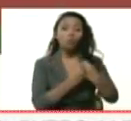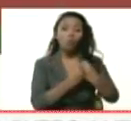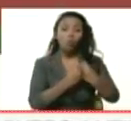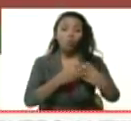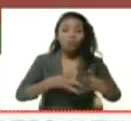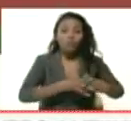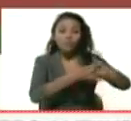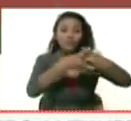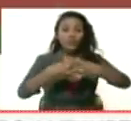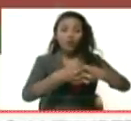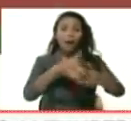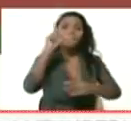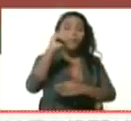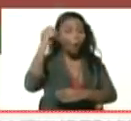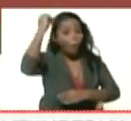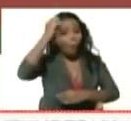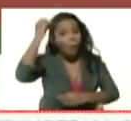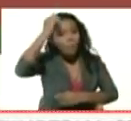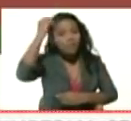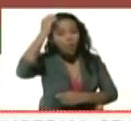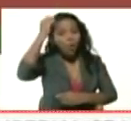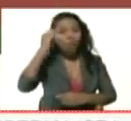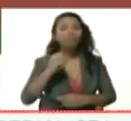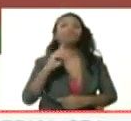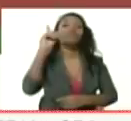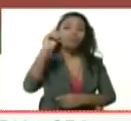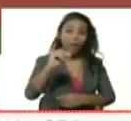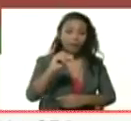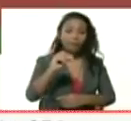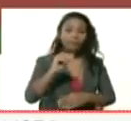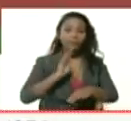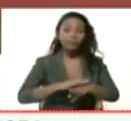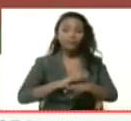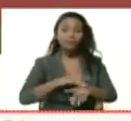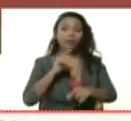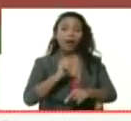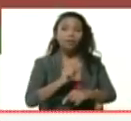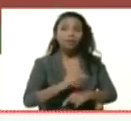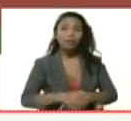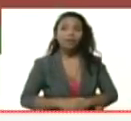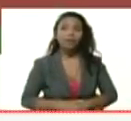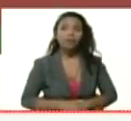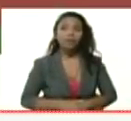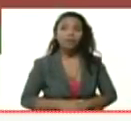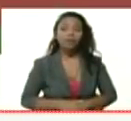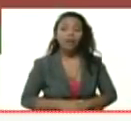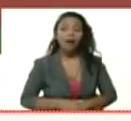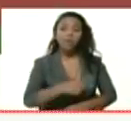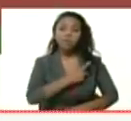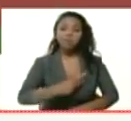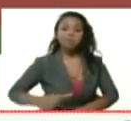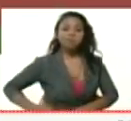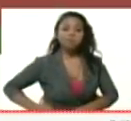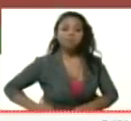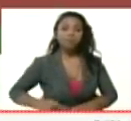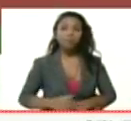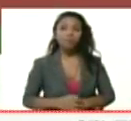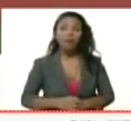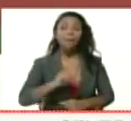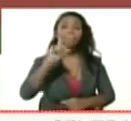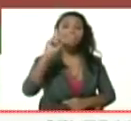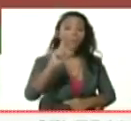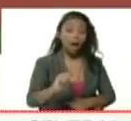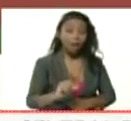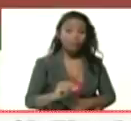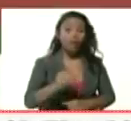Unidos. También la opinión, por supuesto también apelando a su experiencia militar, vicepresidente. También, ¿qué